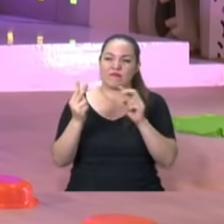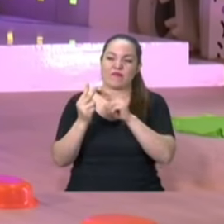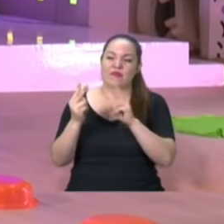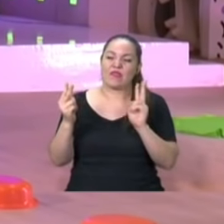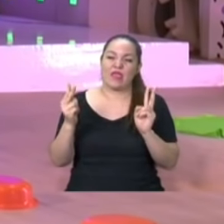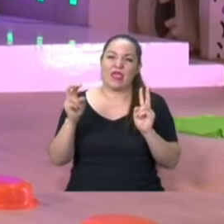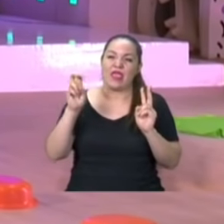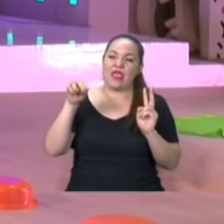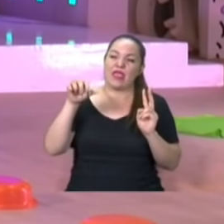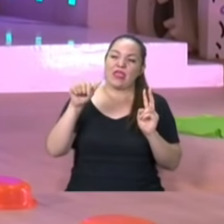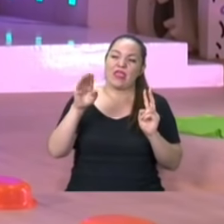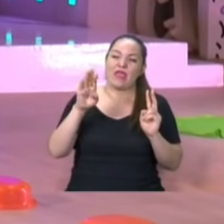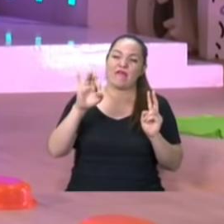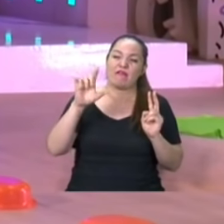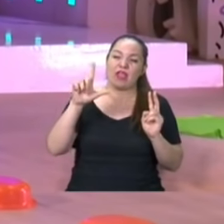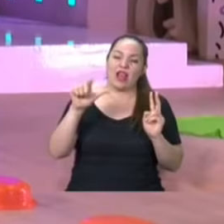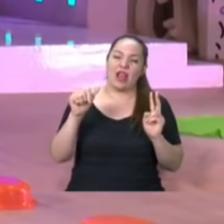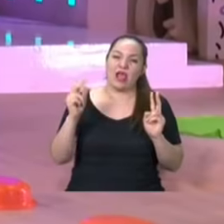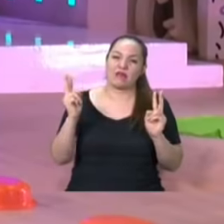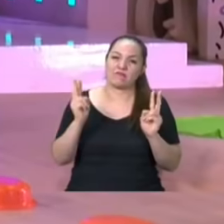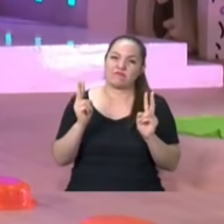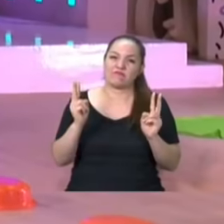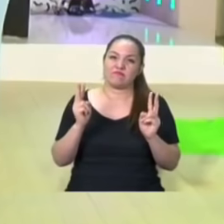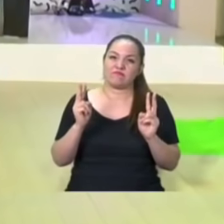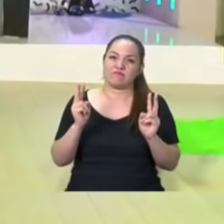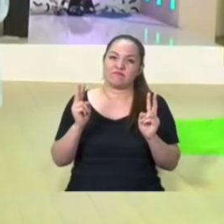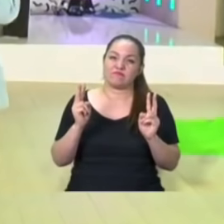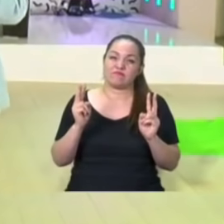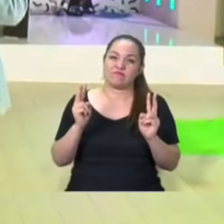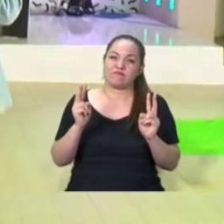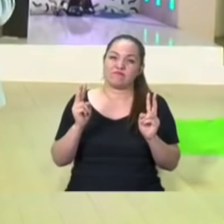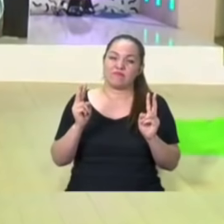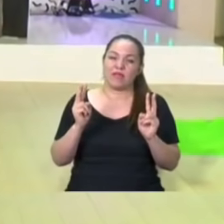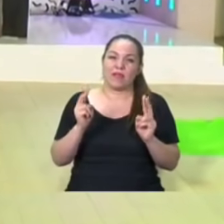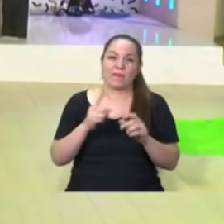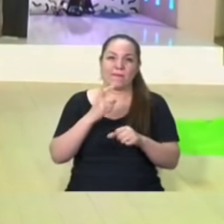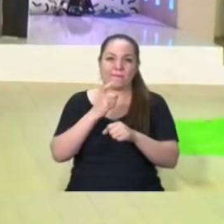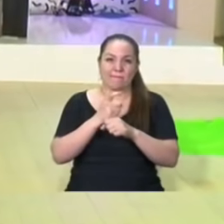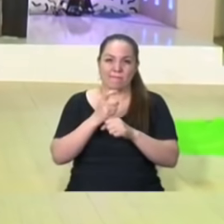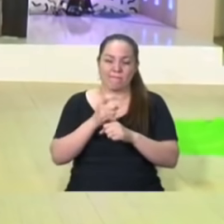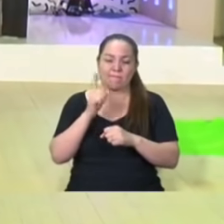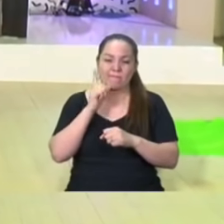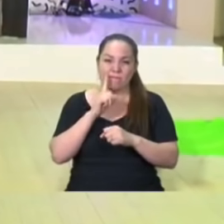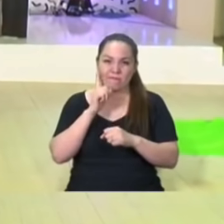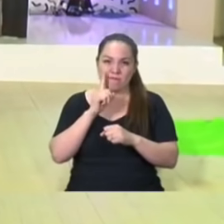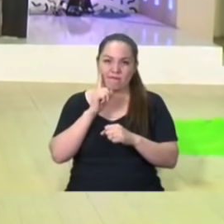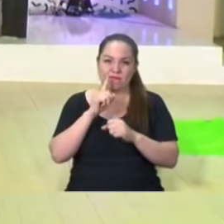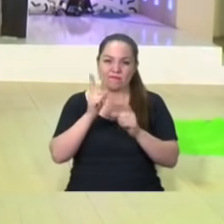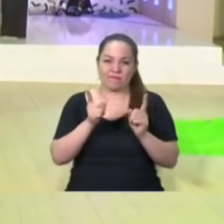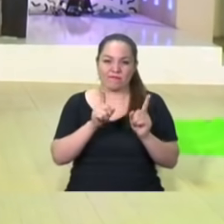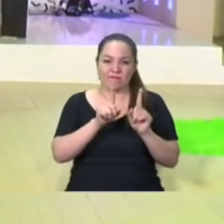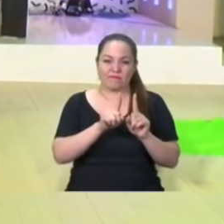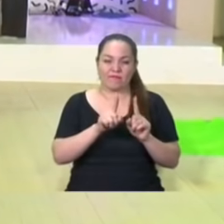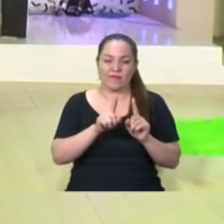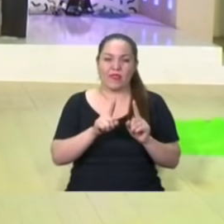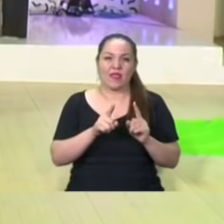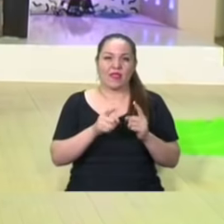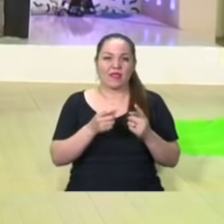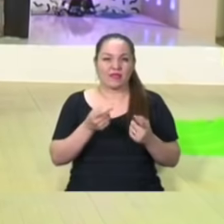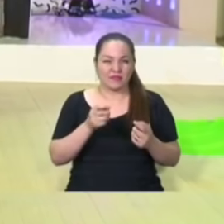Nabila? Véngase. Van a empezar primero las chicas. Señor Chavana, si usted ve, aquí están